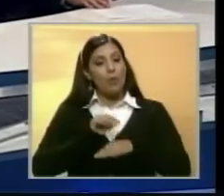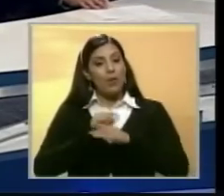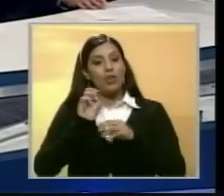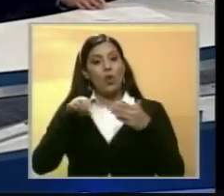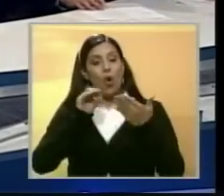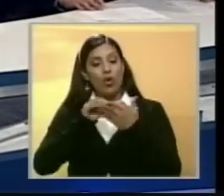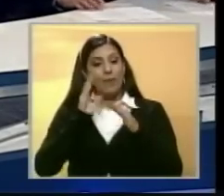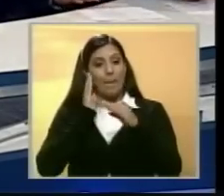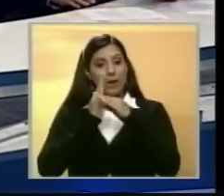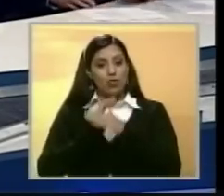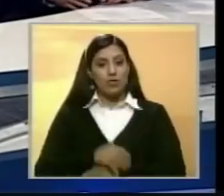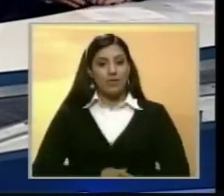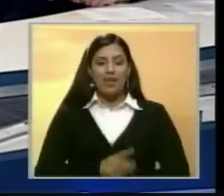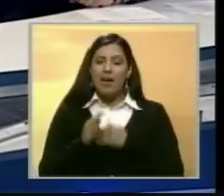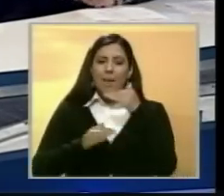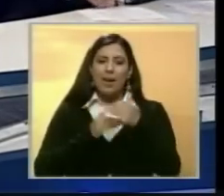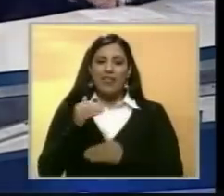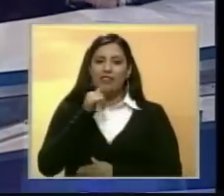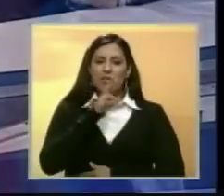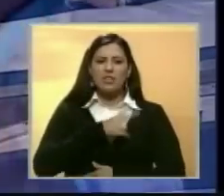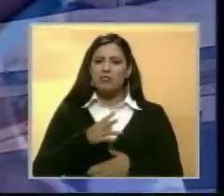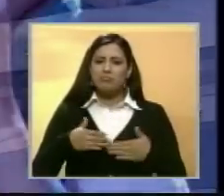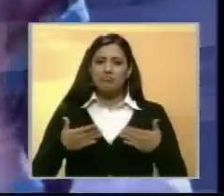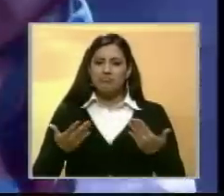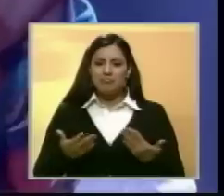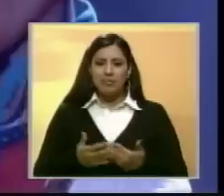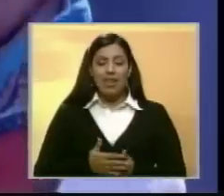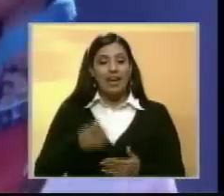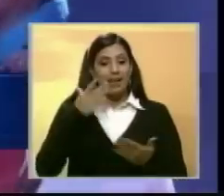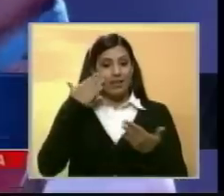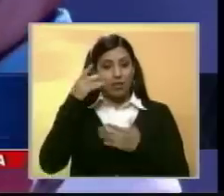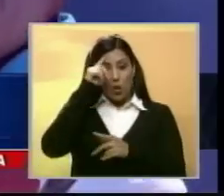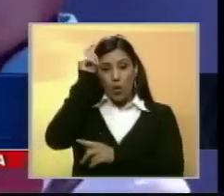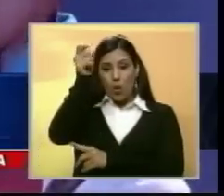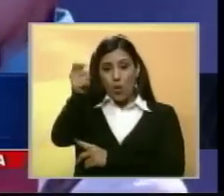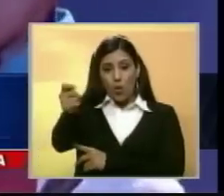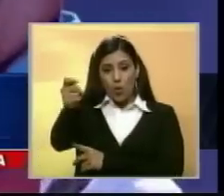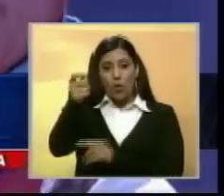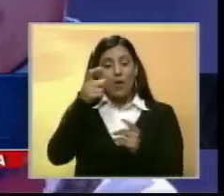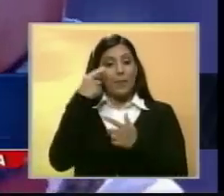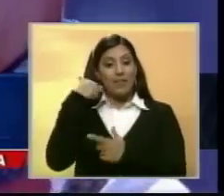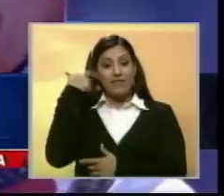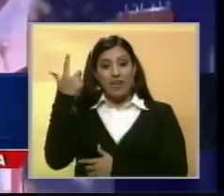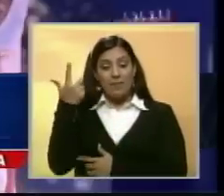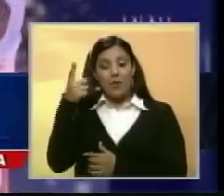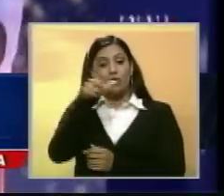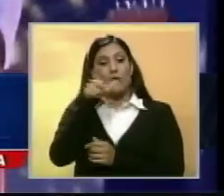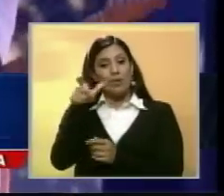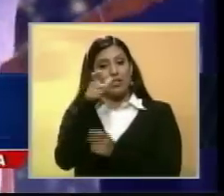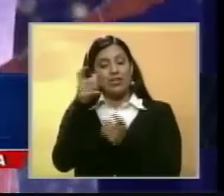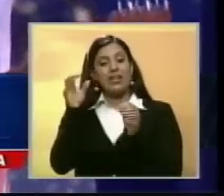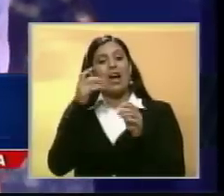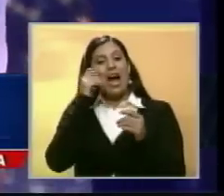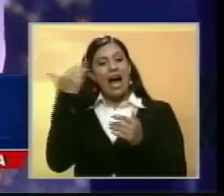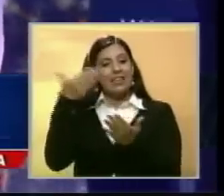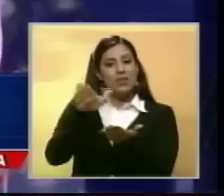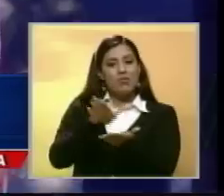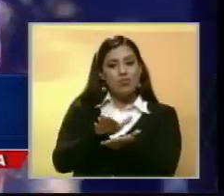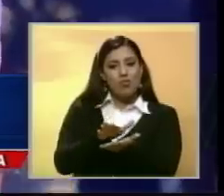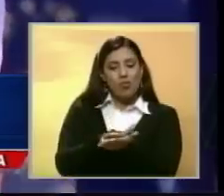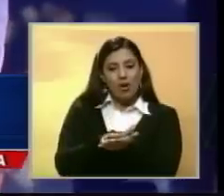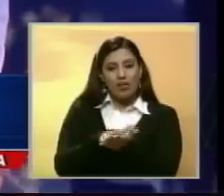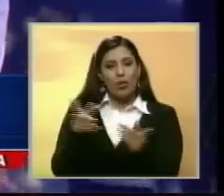momento de hacer una nueva pausa. Más adelante en su noticiero Venevisión. Gran homenaje. Celebridades rindieron tributo a Prince por